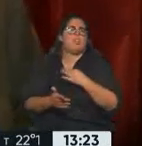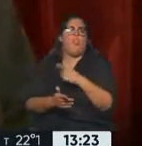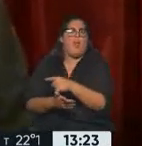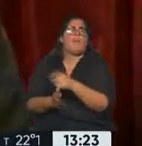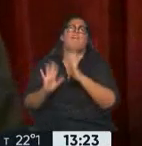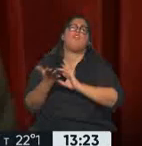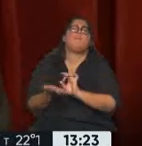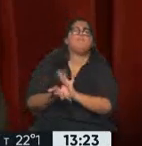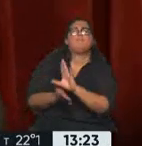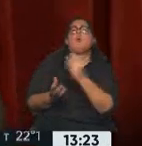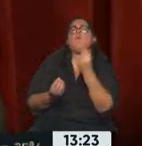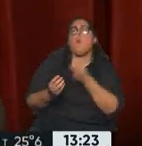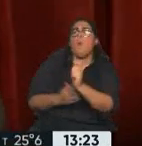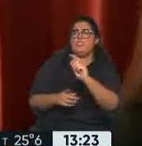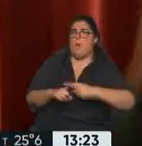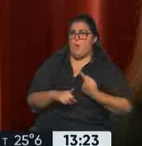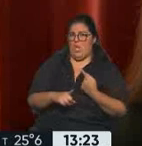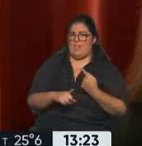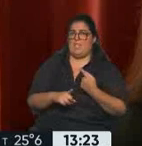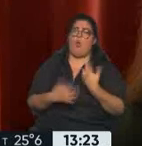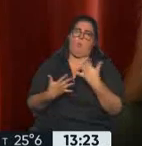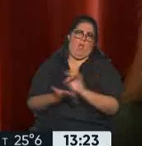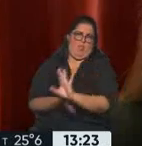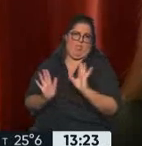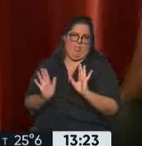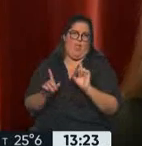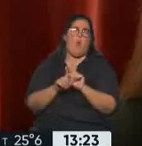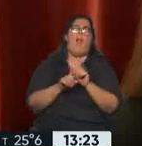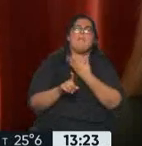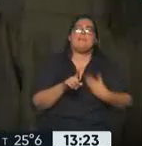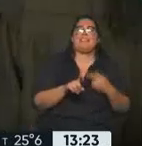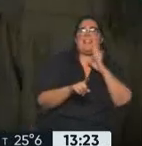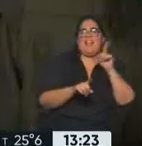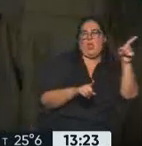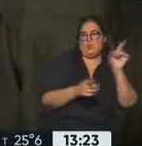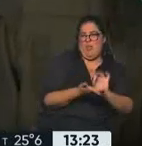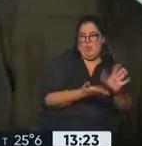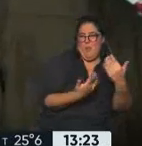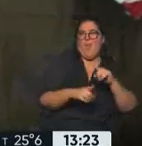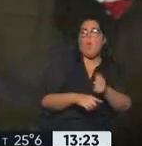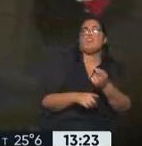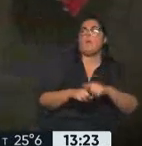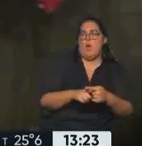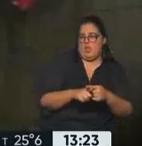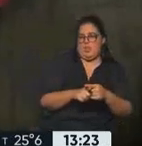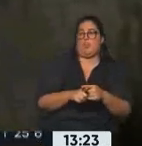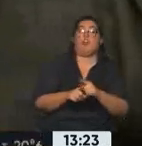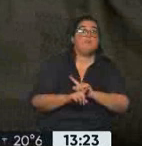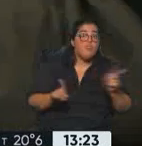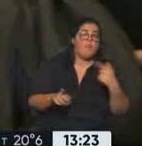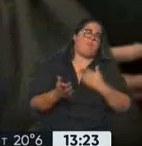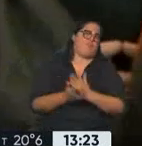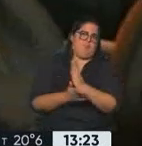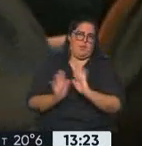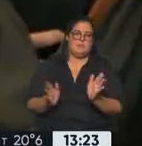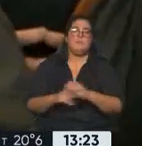proceso de impeachment, similar al necesario para destituir al primer mandatario. Según fuentes judiciales, el borrador del fallo a